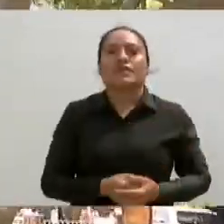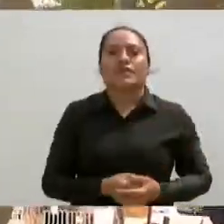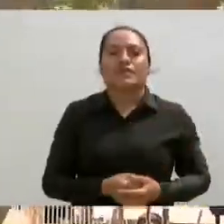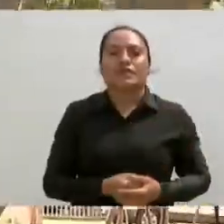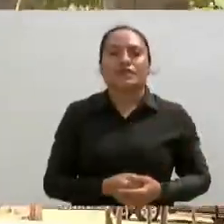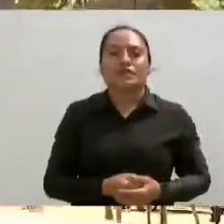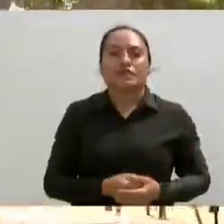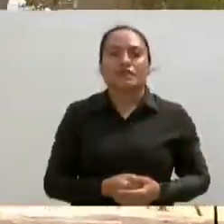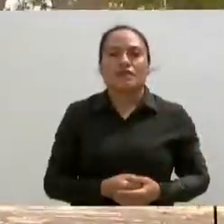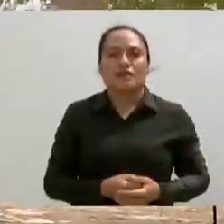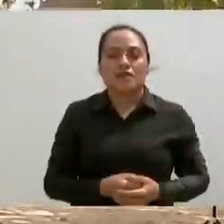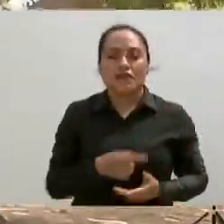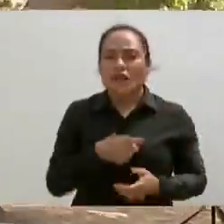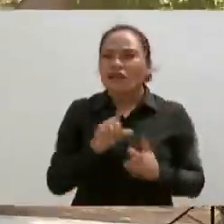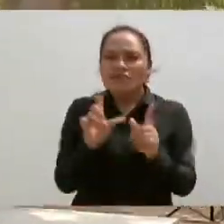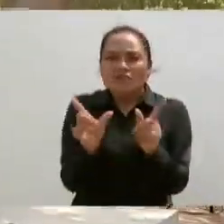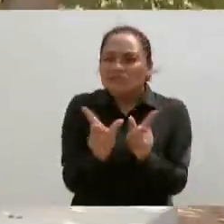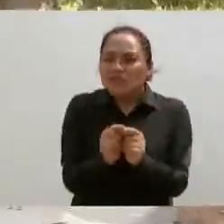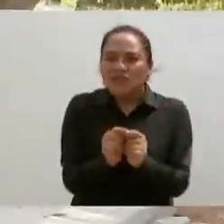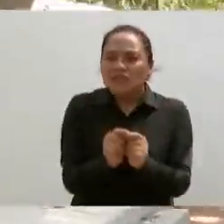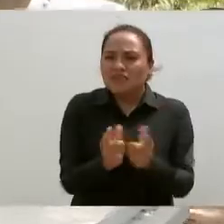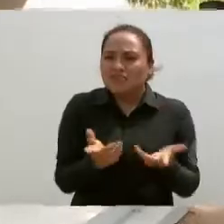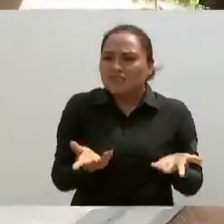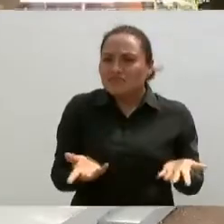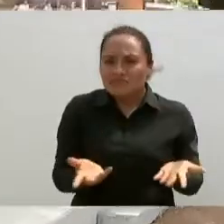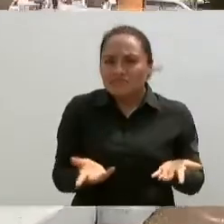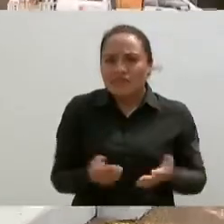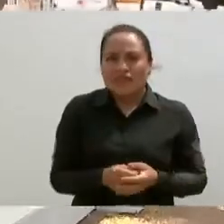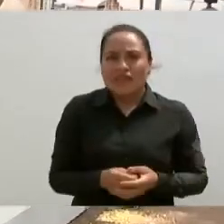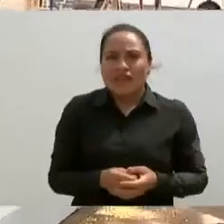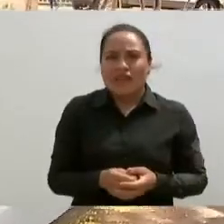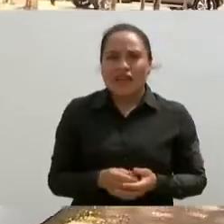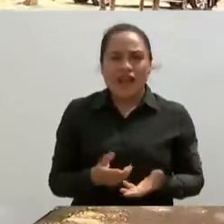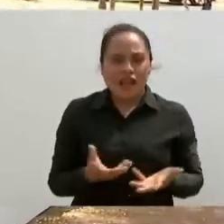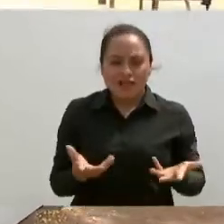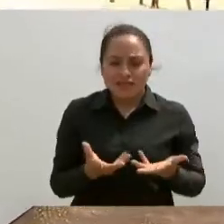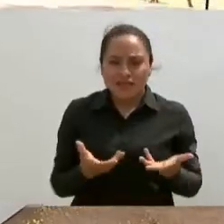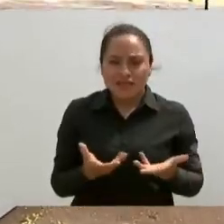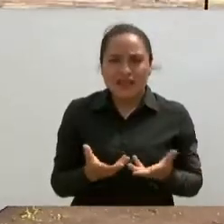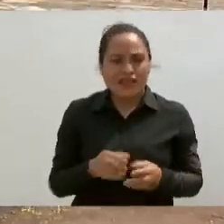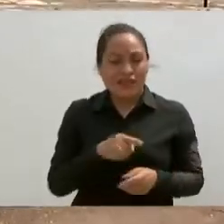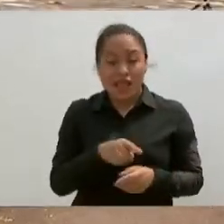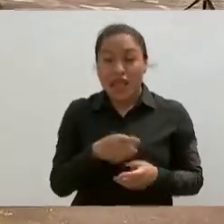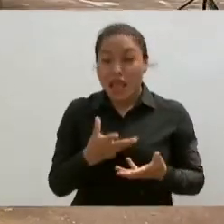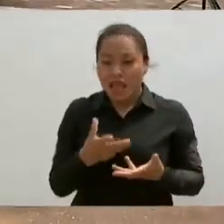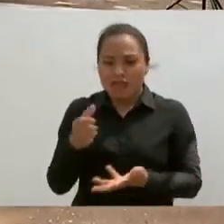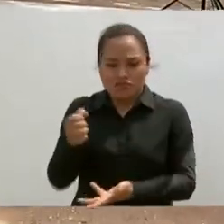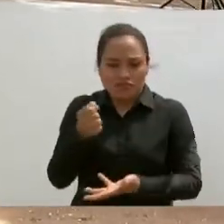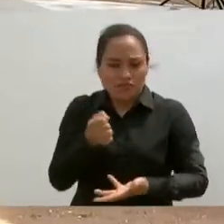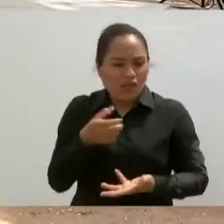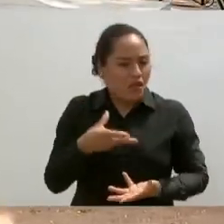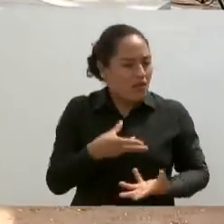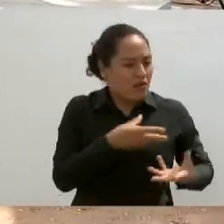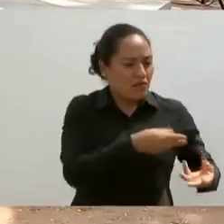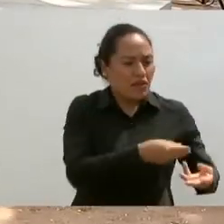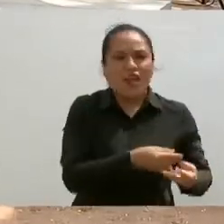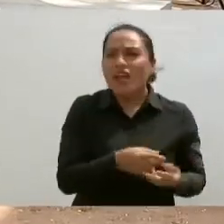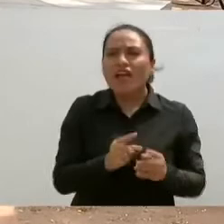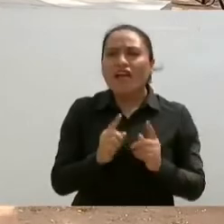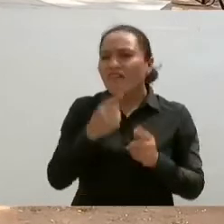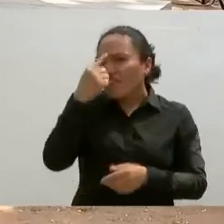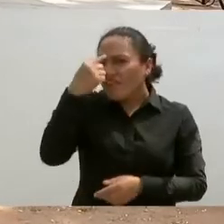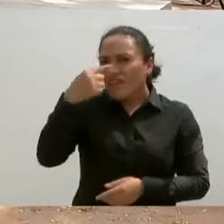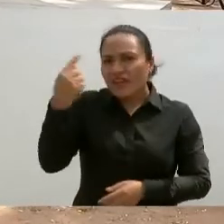Es sencillo de operar este programa.